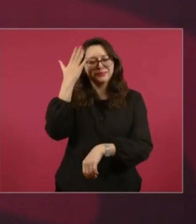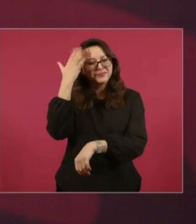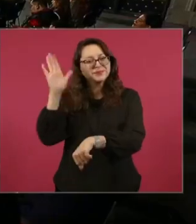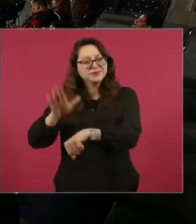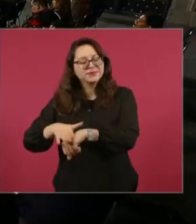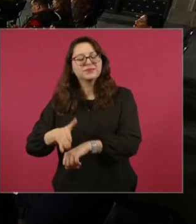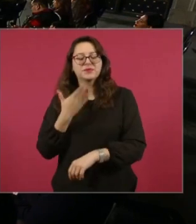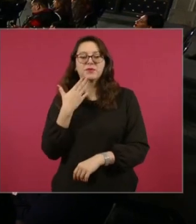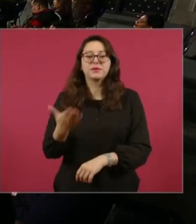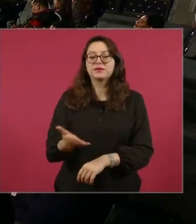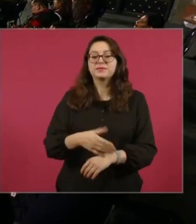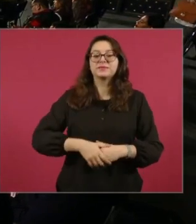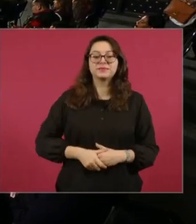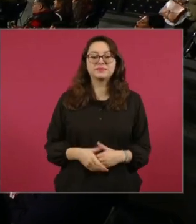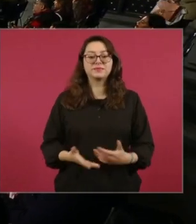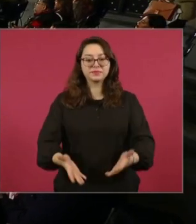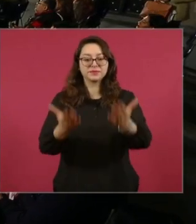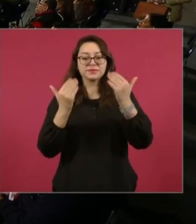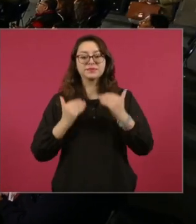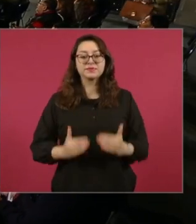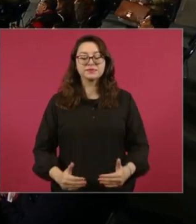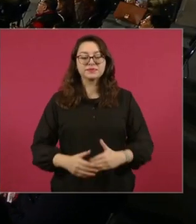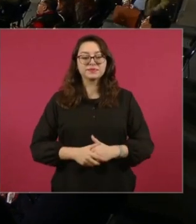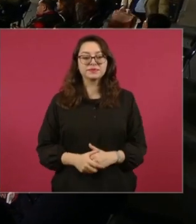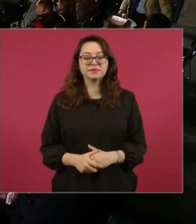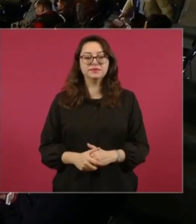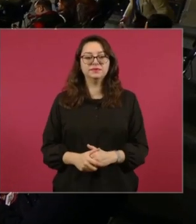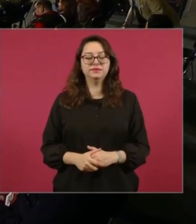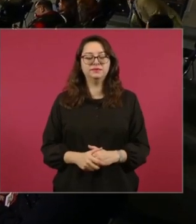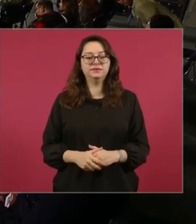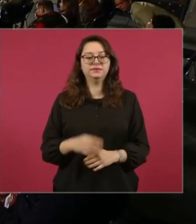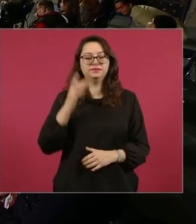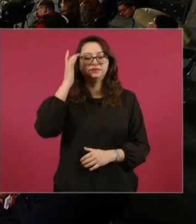Muy bien. Bueno, vámonos ya, doctor.